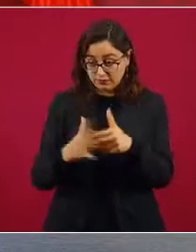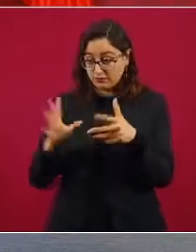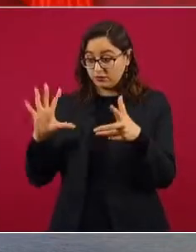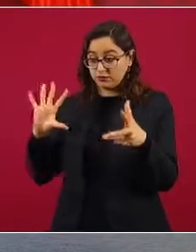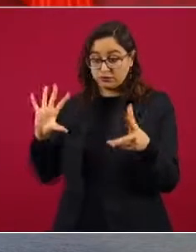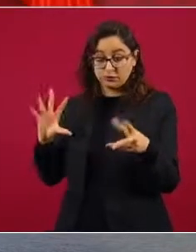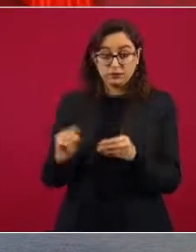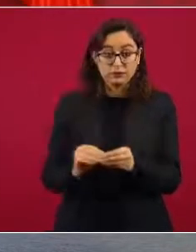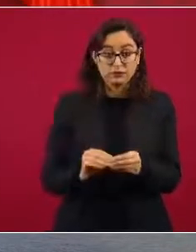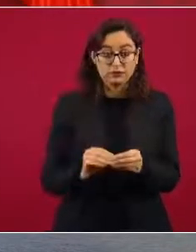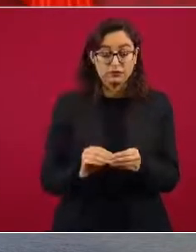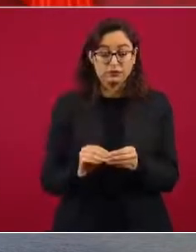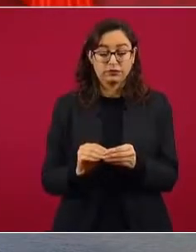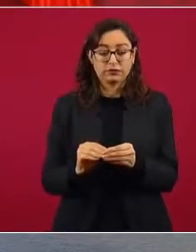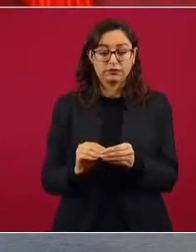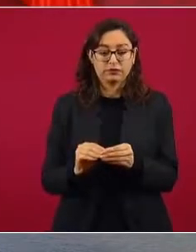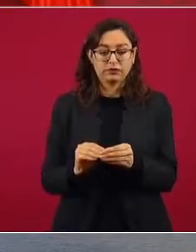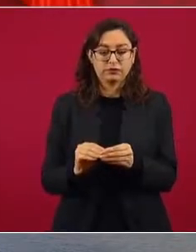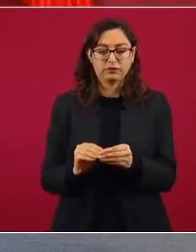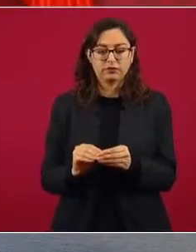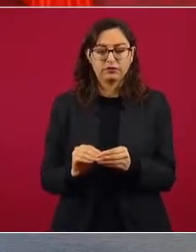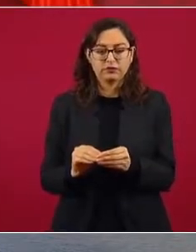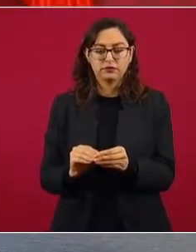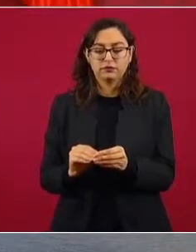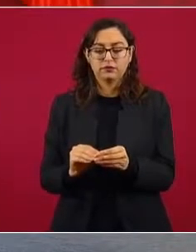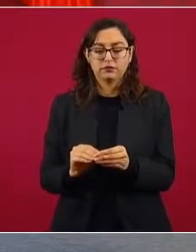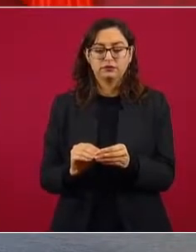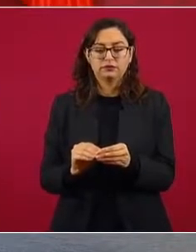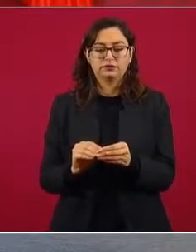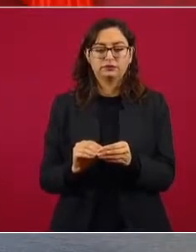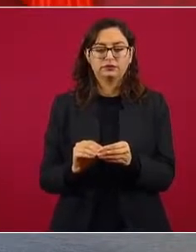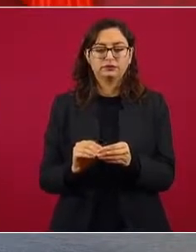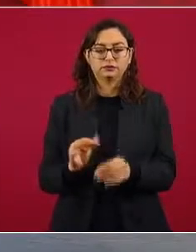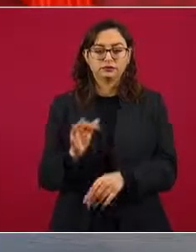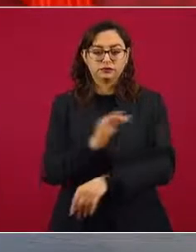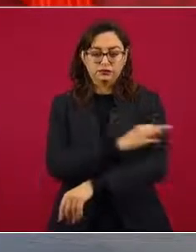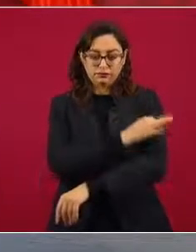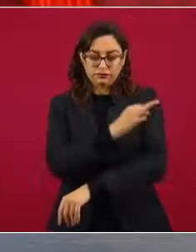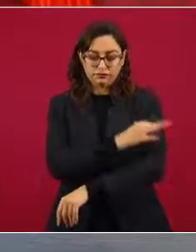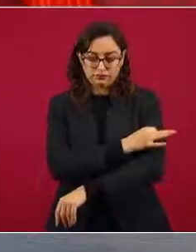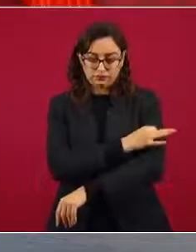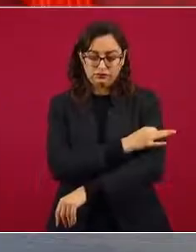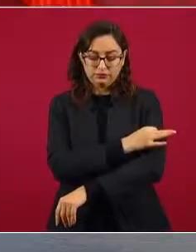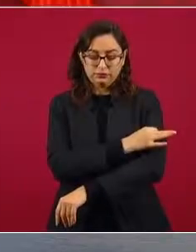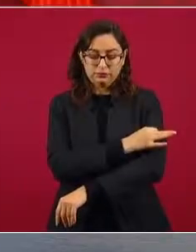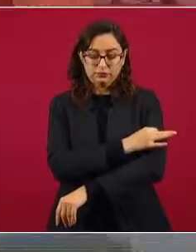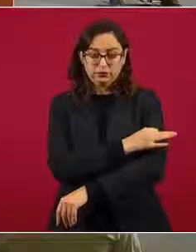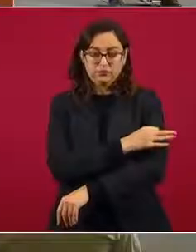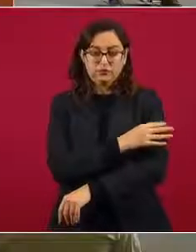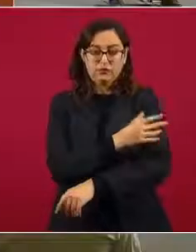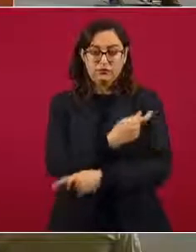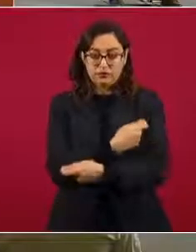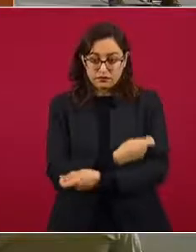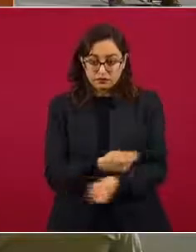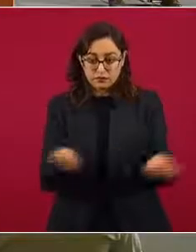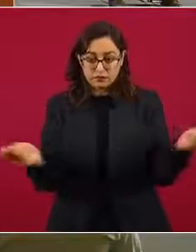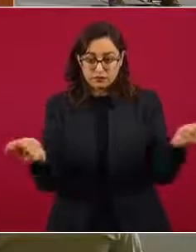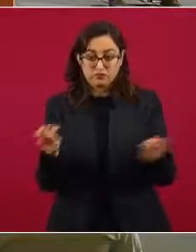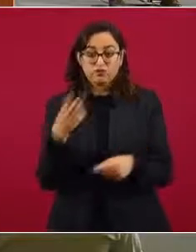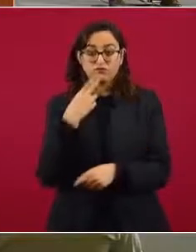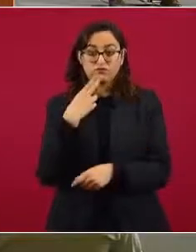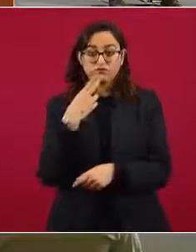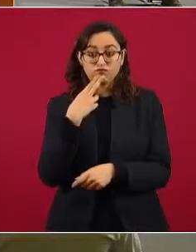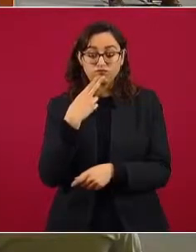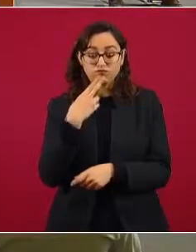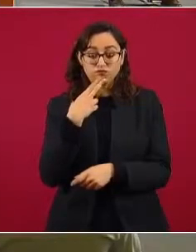piensa que se utilicen, porque estamos en